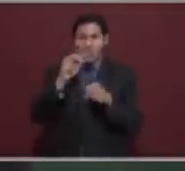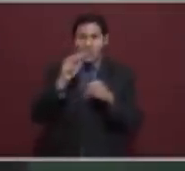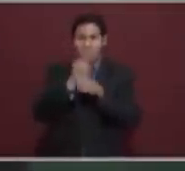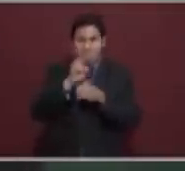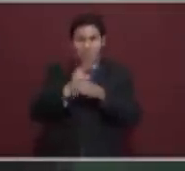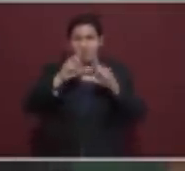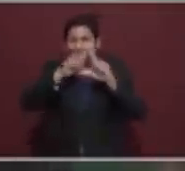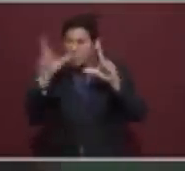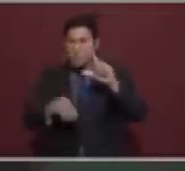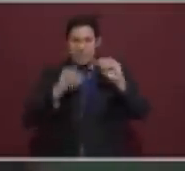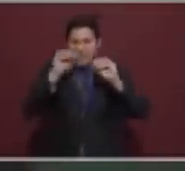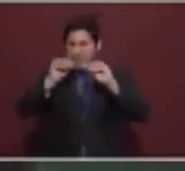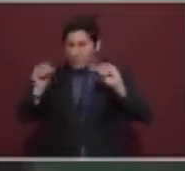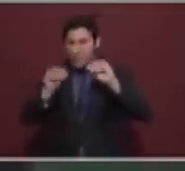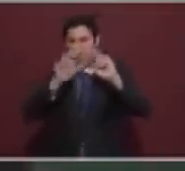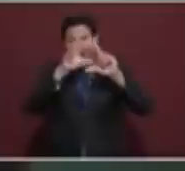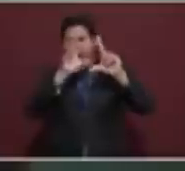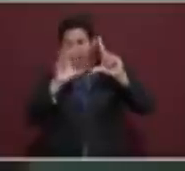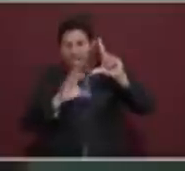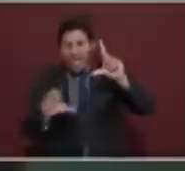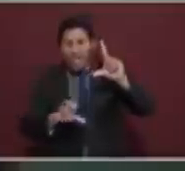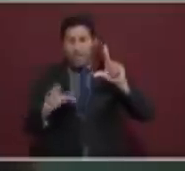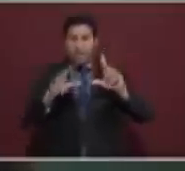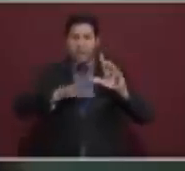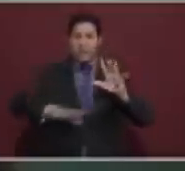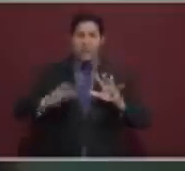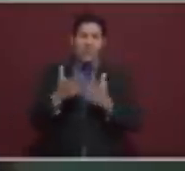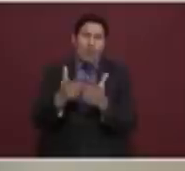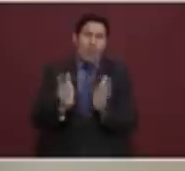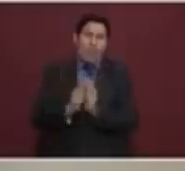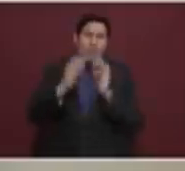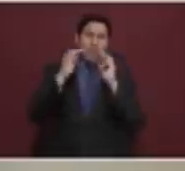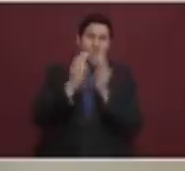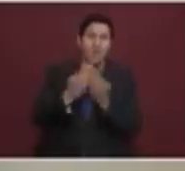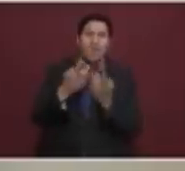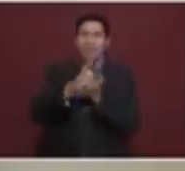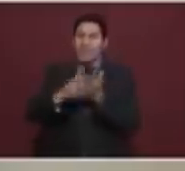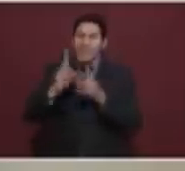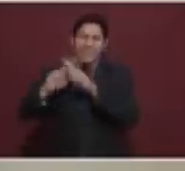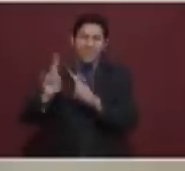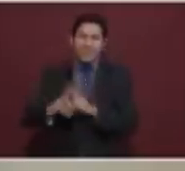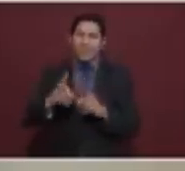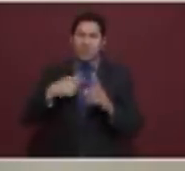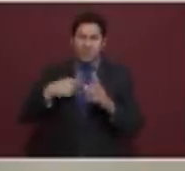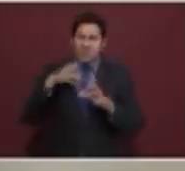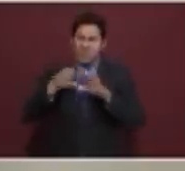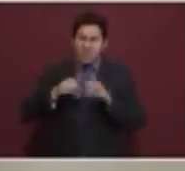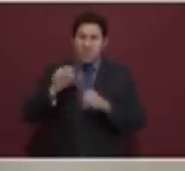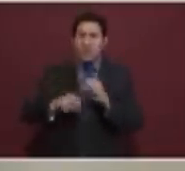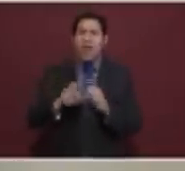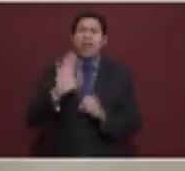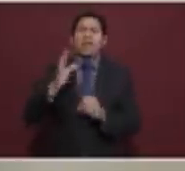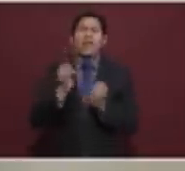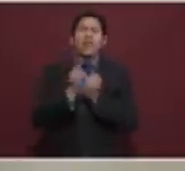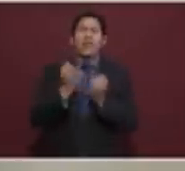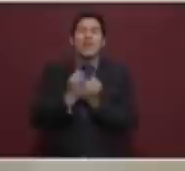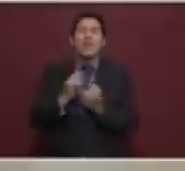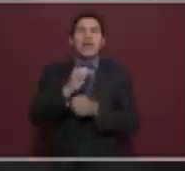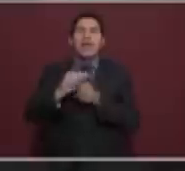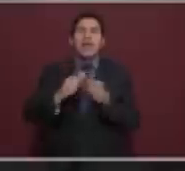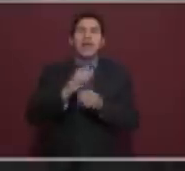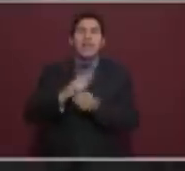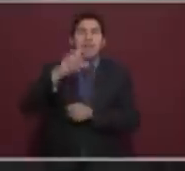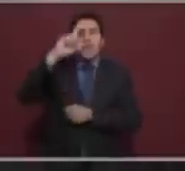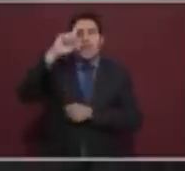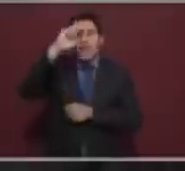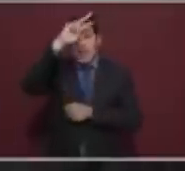desplace en el ya famoso o llamado el efecto cucaracha nada de eso